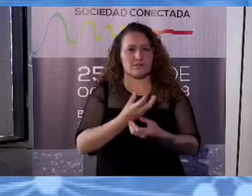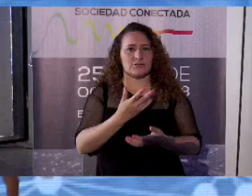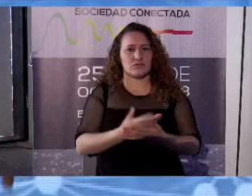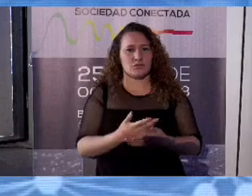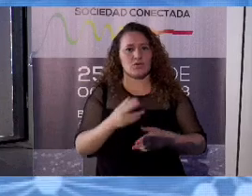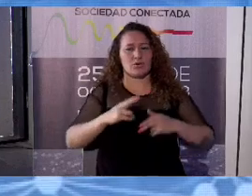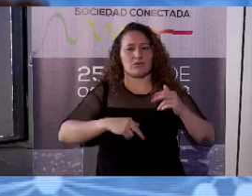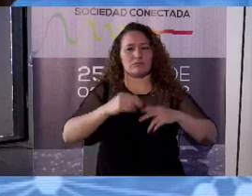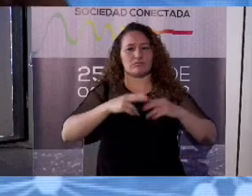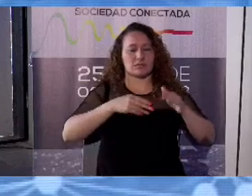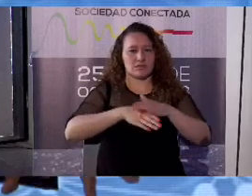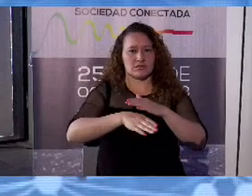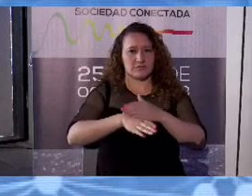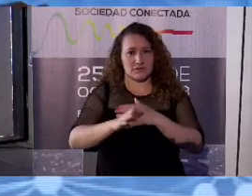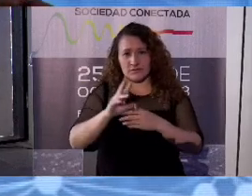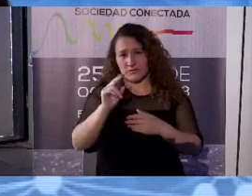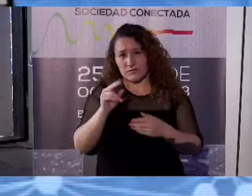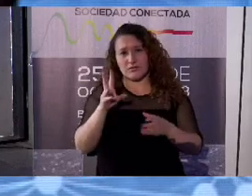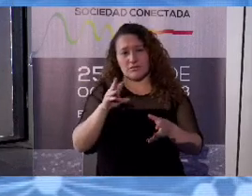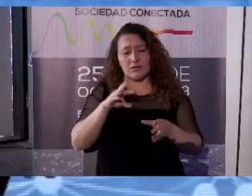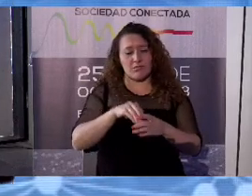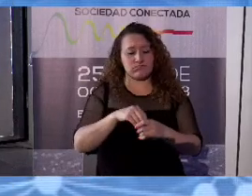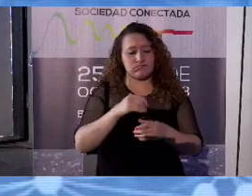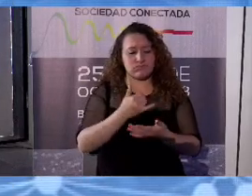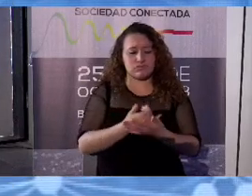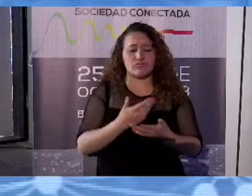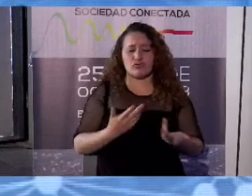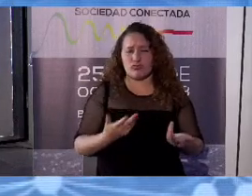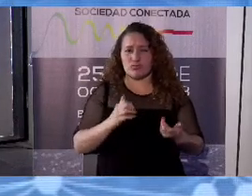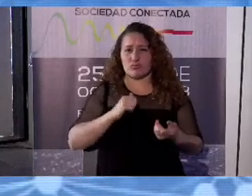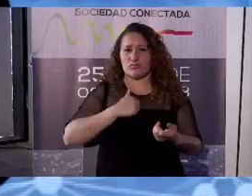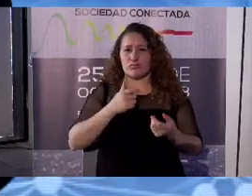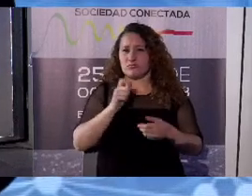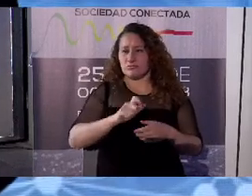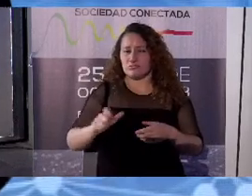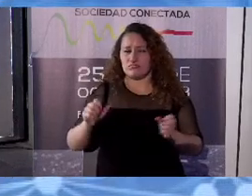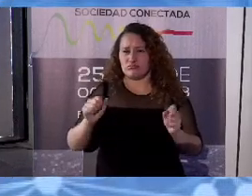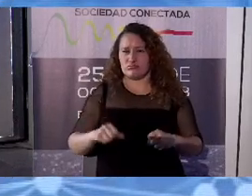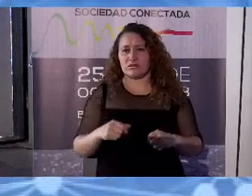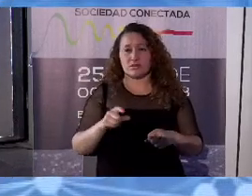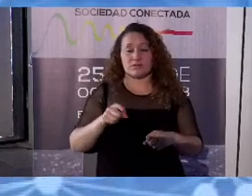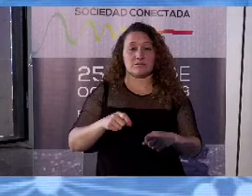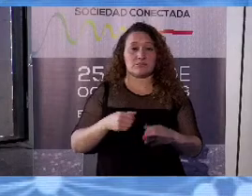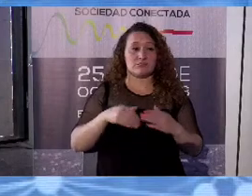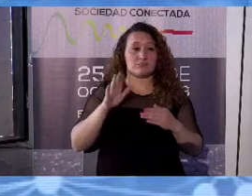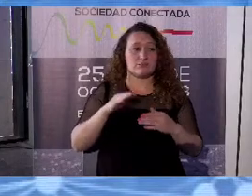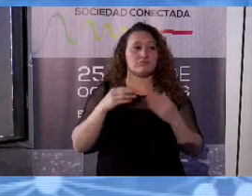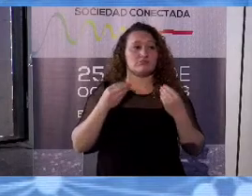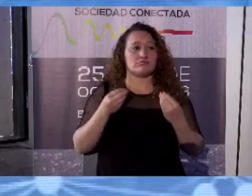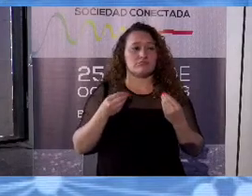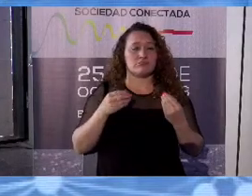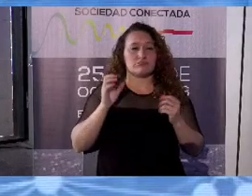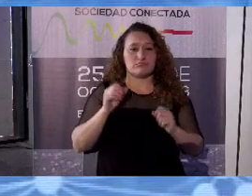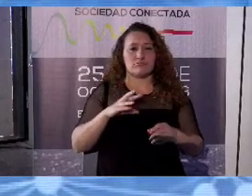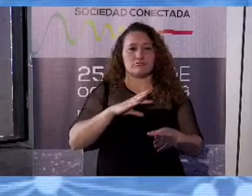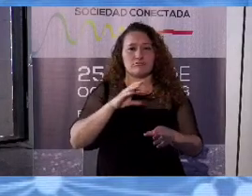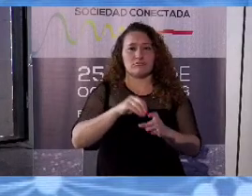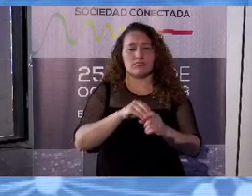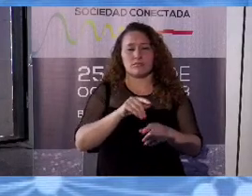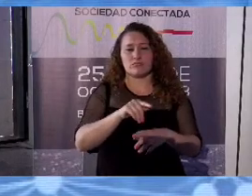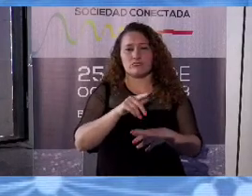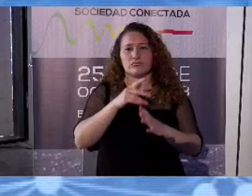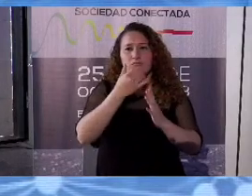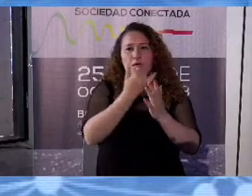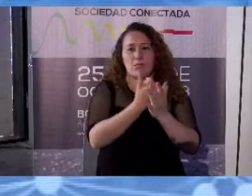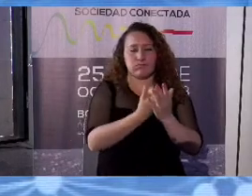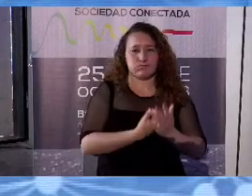sino también en los contenidos Cómo van dirigidos esos contenidos Y cómo puede aprovechar las personas que más lo necesitan para tener contenidos de excelencia y